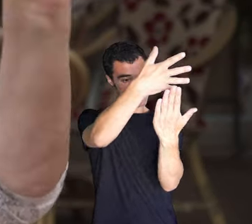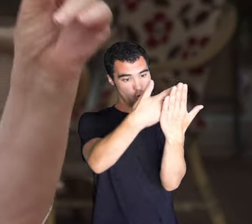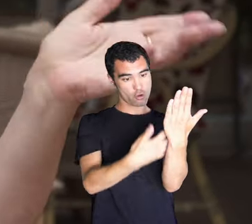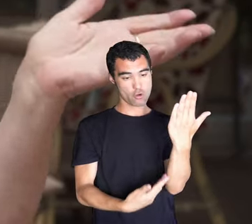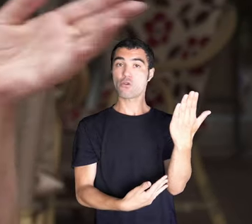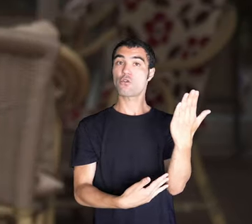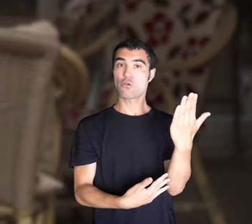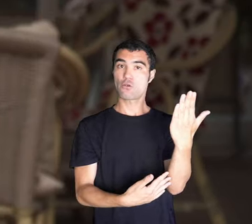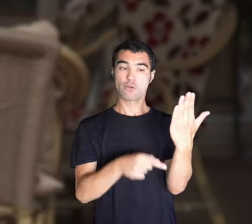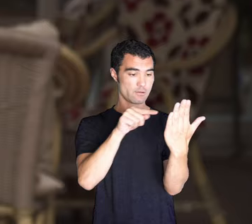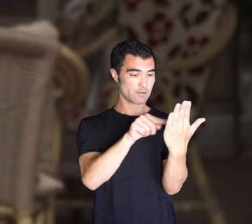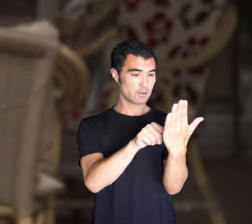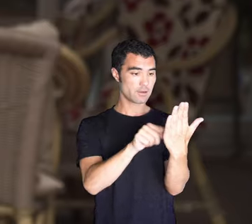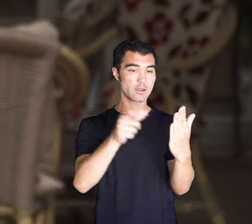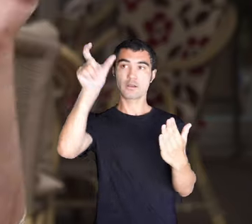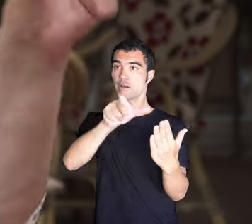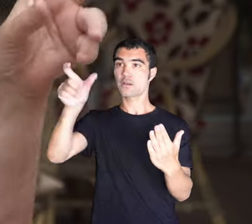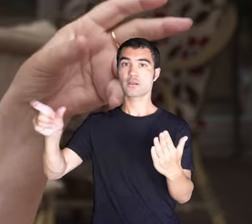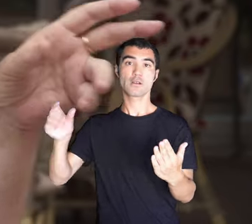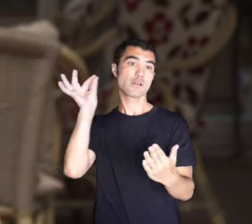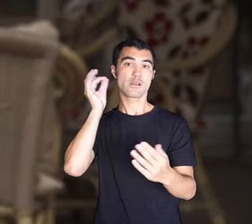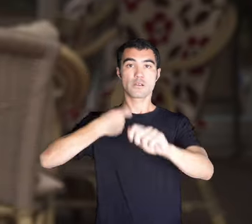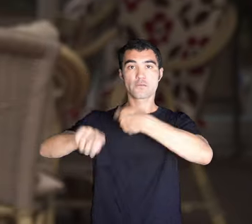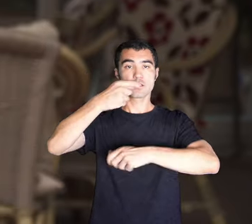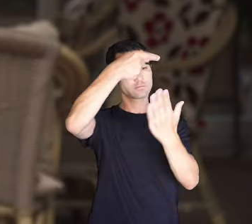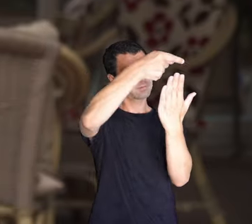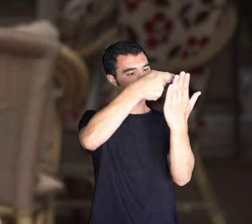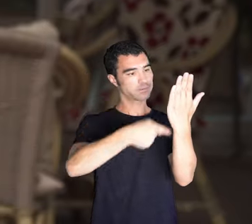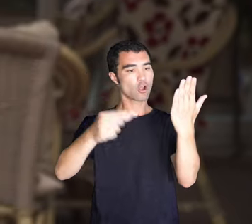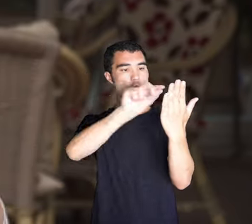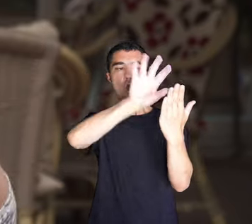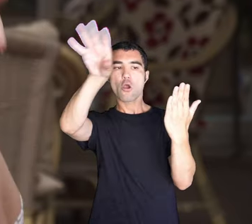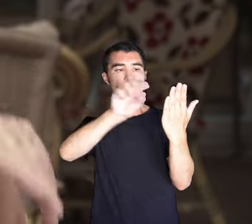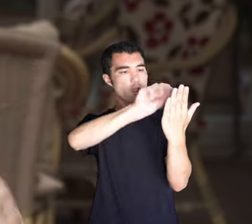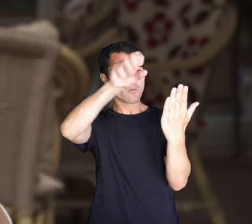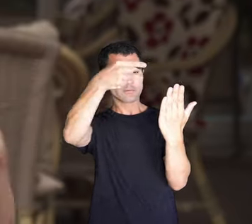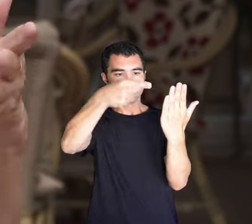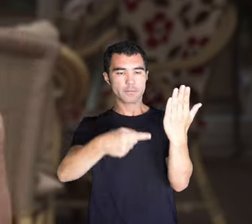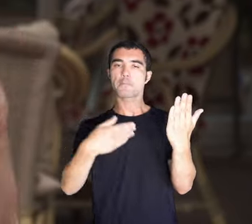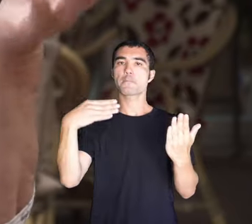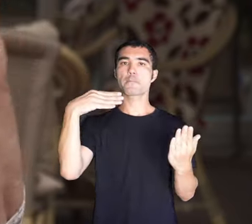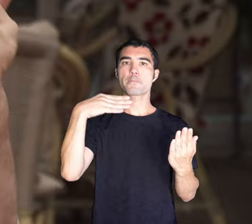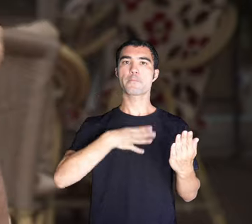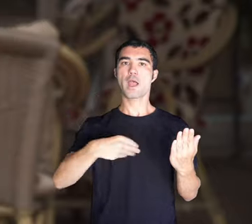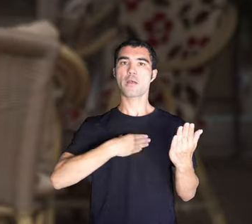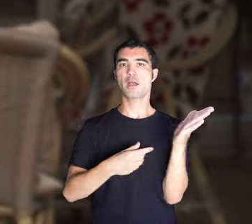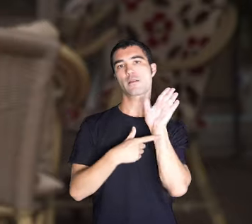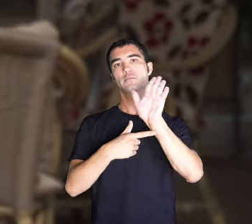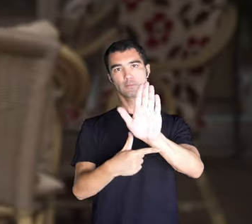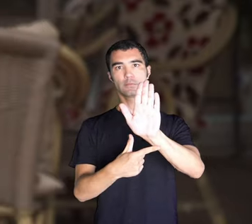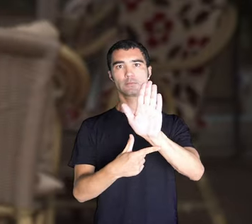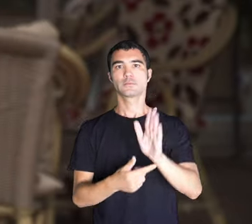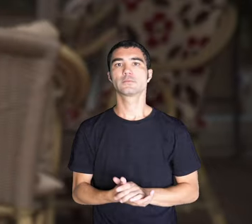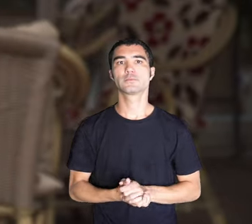Había las vendedoras con lo que había comprado y todo esto. Eran presentar un papel y después iban